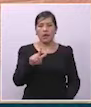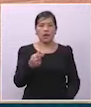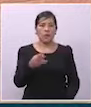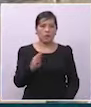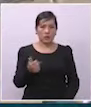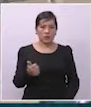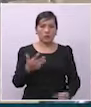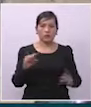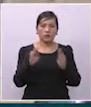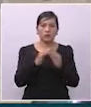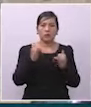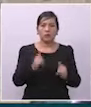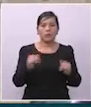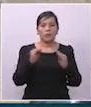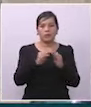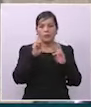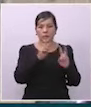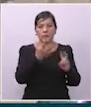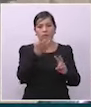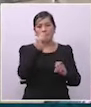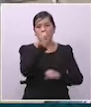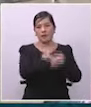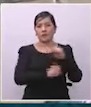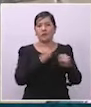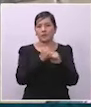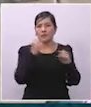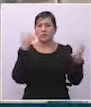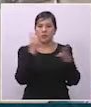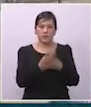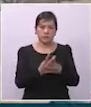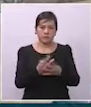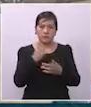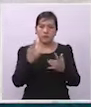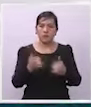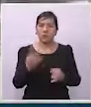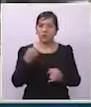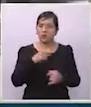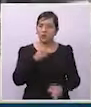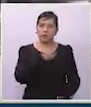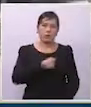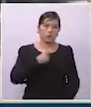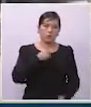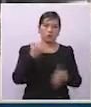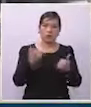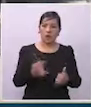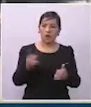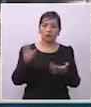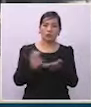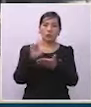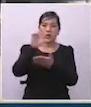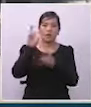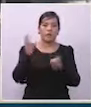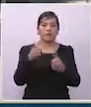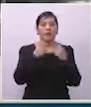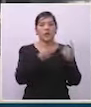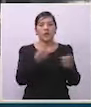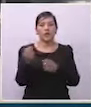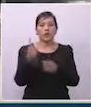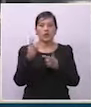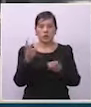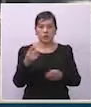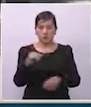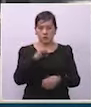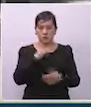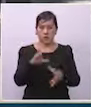Calauma, siendo que ese tiene más de 30 años. Es muy lamentable que el colegio ahora esté mandando estos comunicados de que es